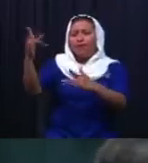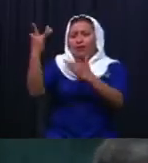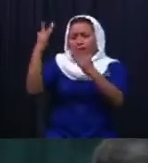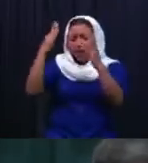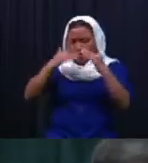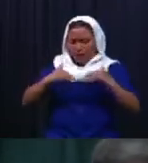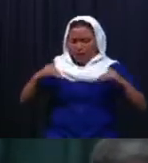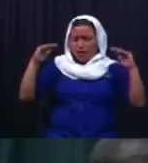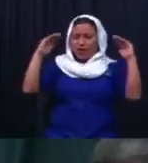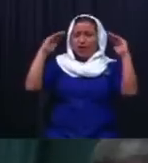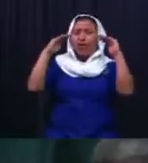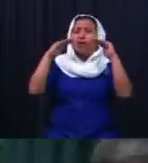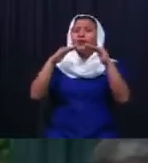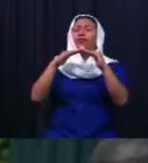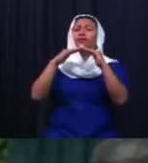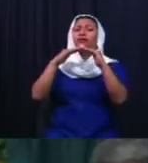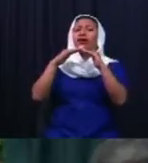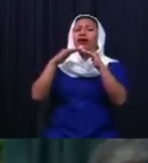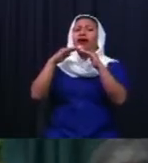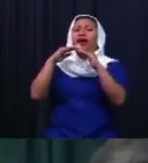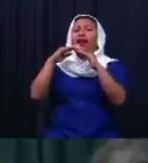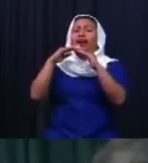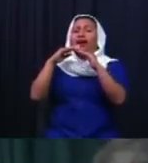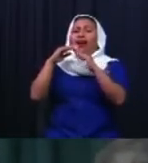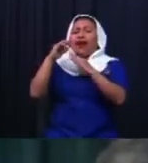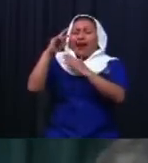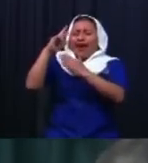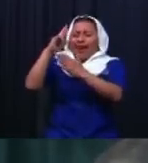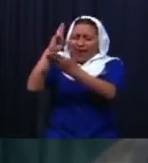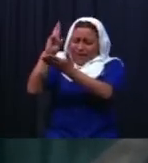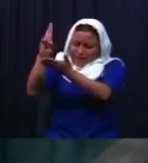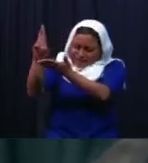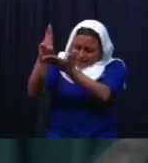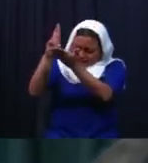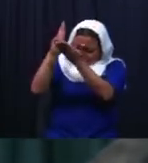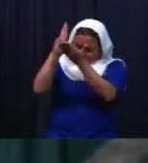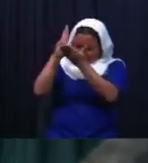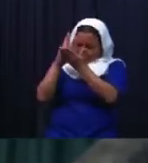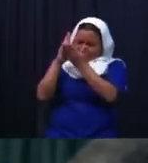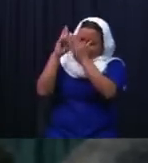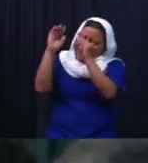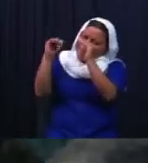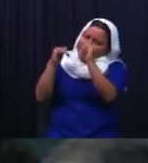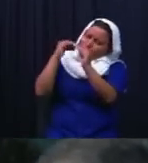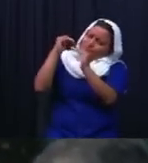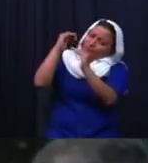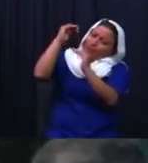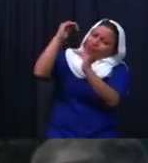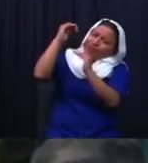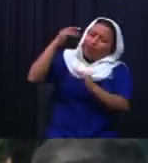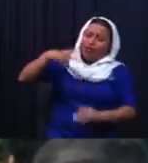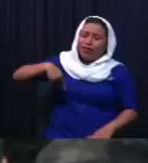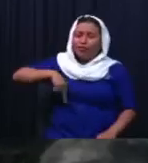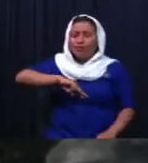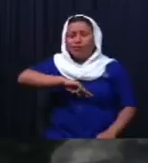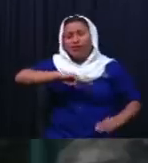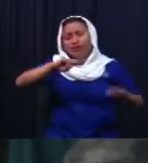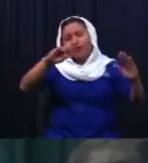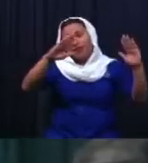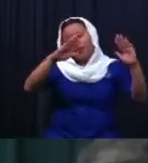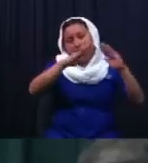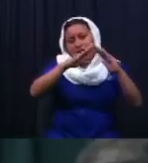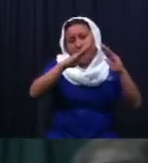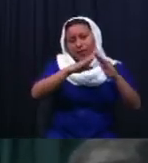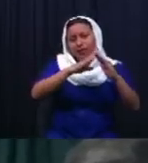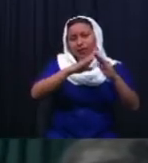renovar, en recuperar, en edificar nuestros hogares y nuestras casas, Padre.